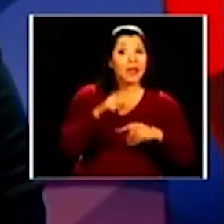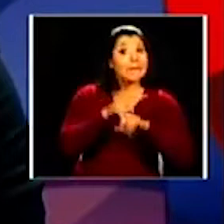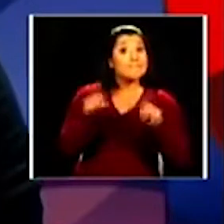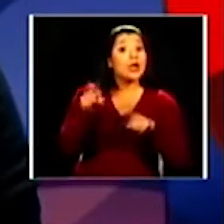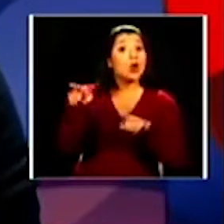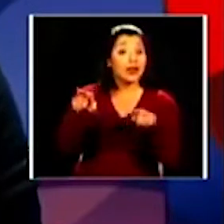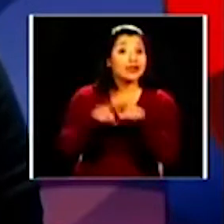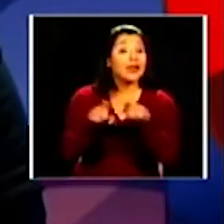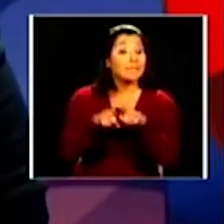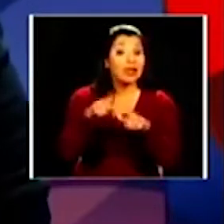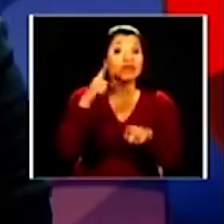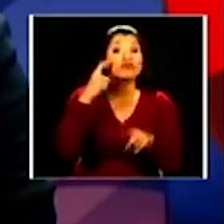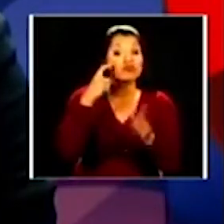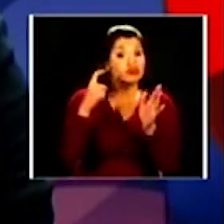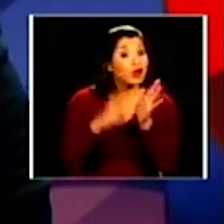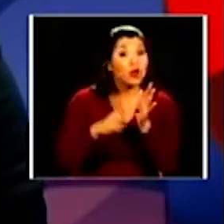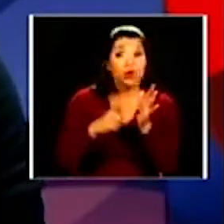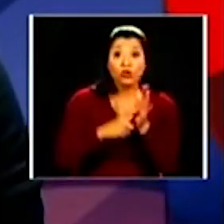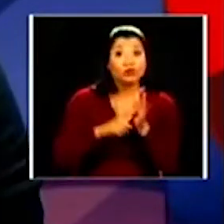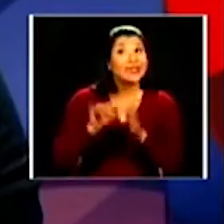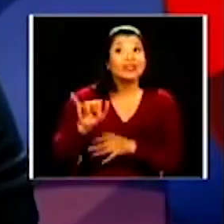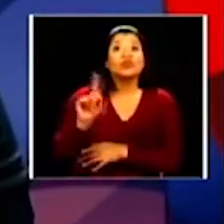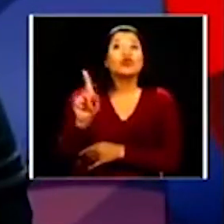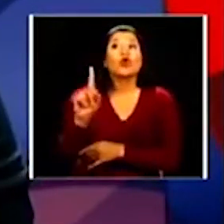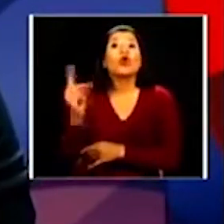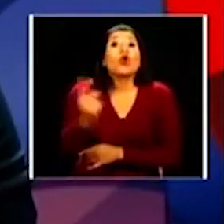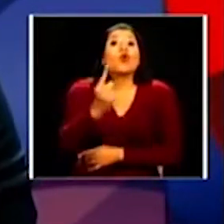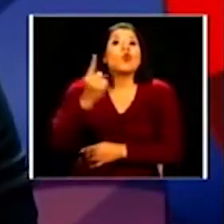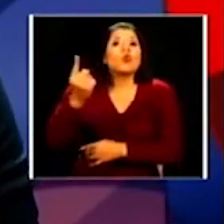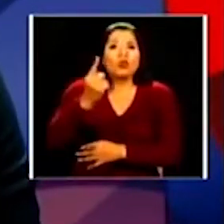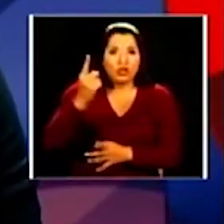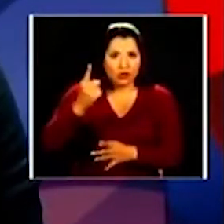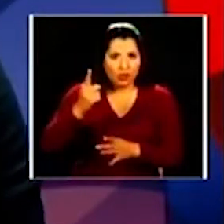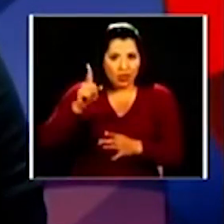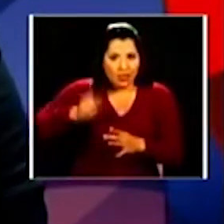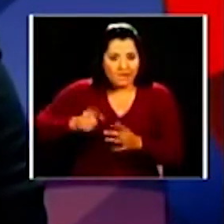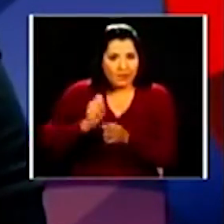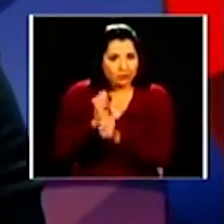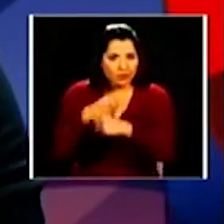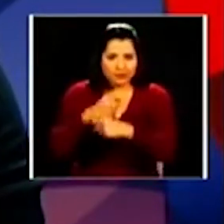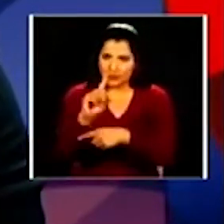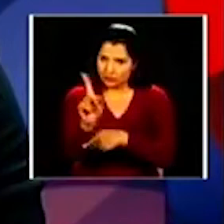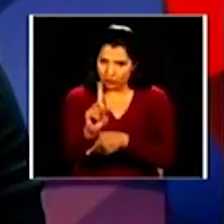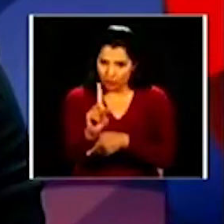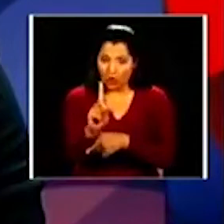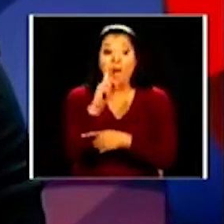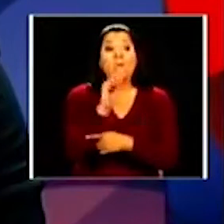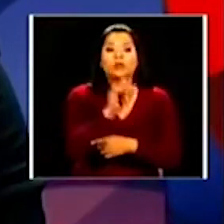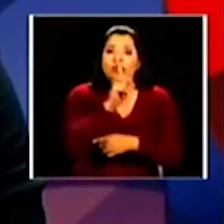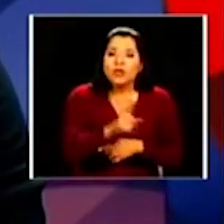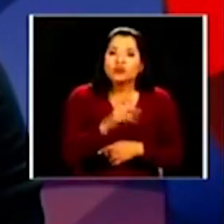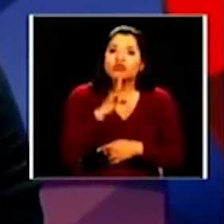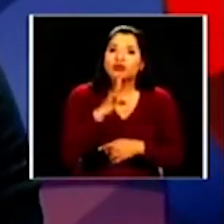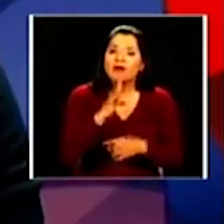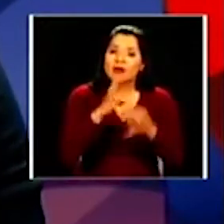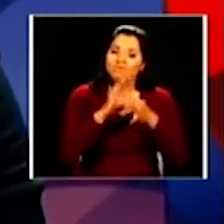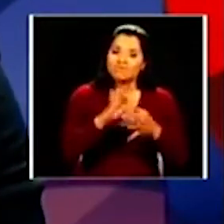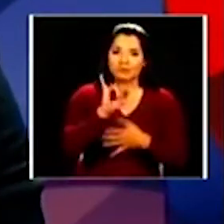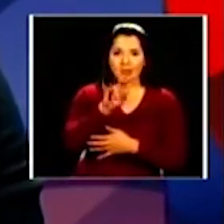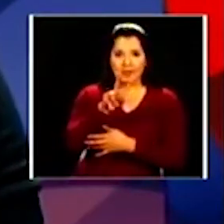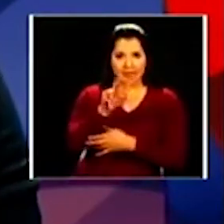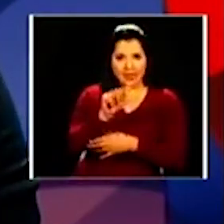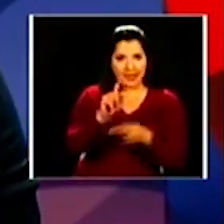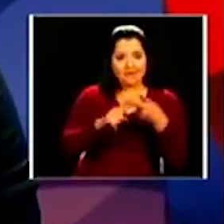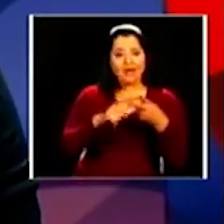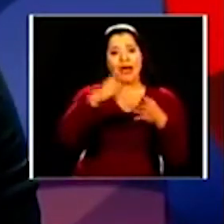no es el elemento que cambia las reglas del juego. Por eso hay que hablar del impuesto de valor agregado, por eso hay que hablar del impuesto de renta,